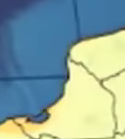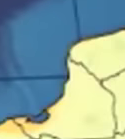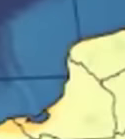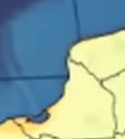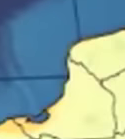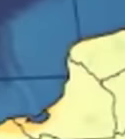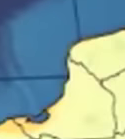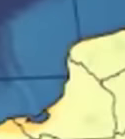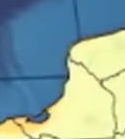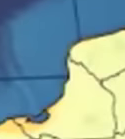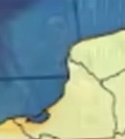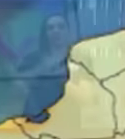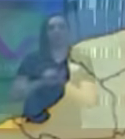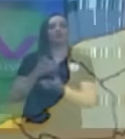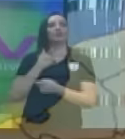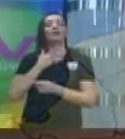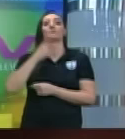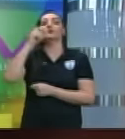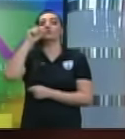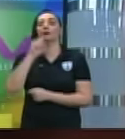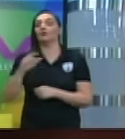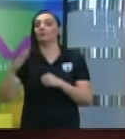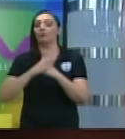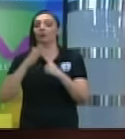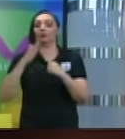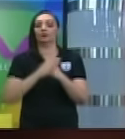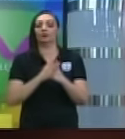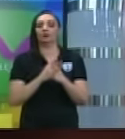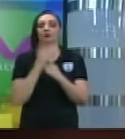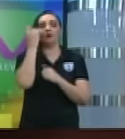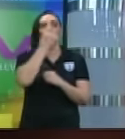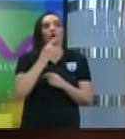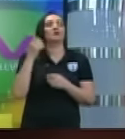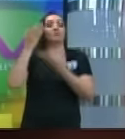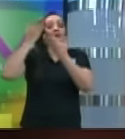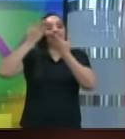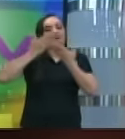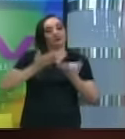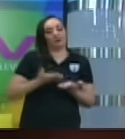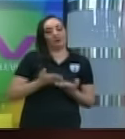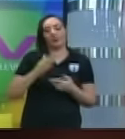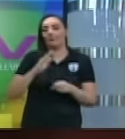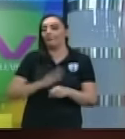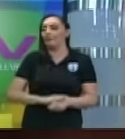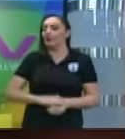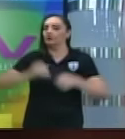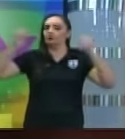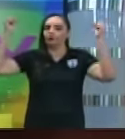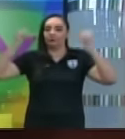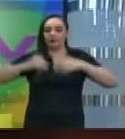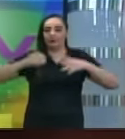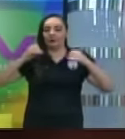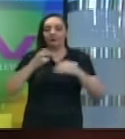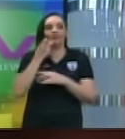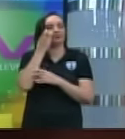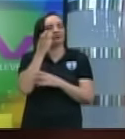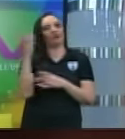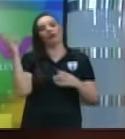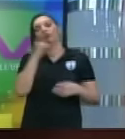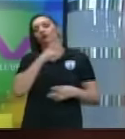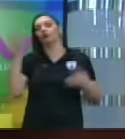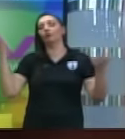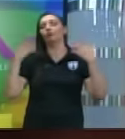norte de Tamaulipas, lo tendremos en las próximas horas, pues afectándonos con más potencial de lluvia. Esta situación, aire